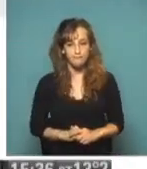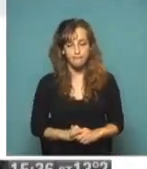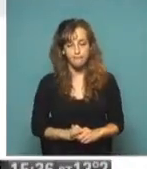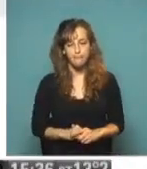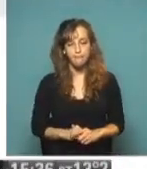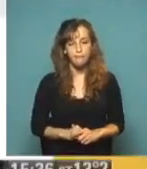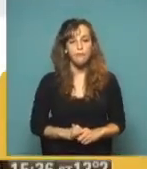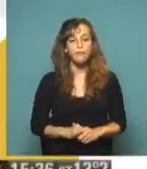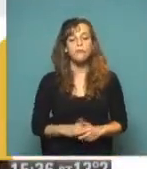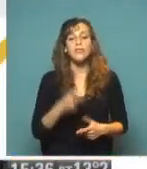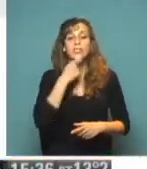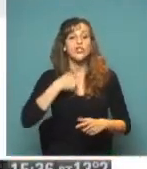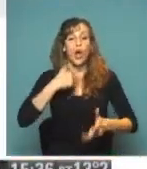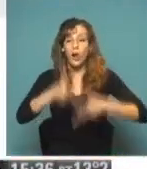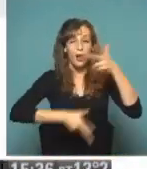Si voy muy rápido me dicen,